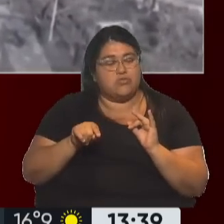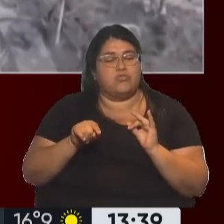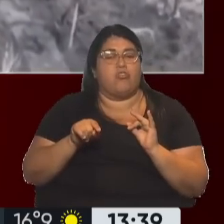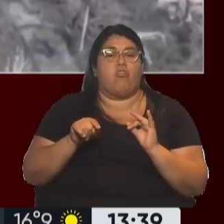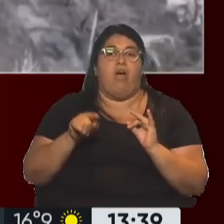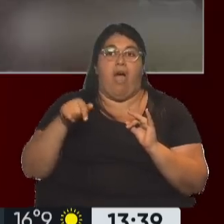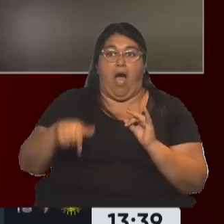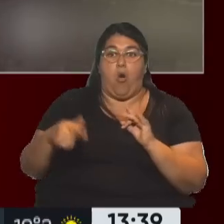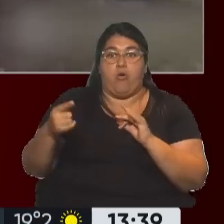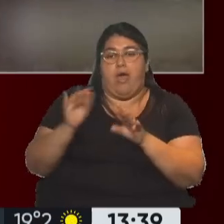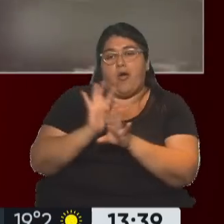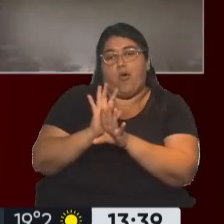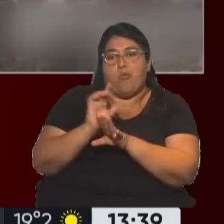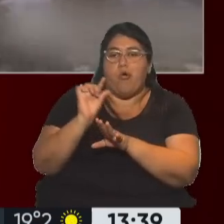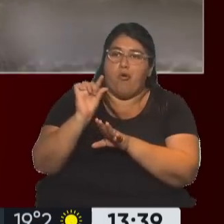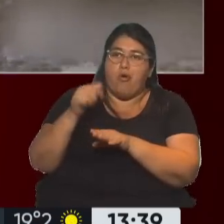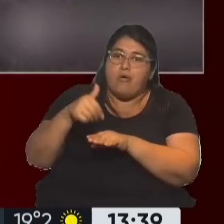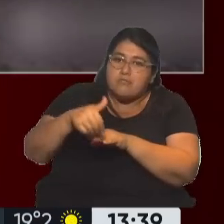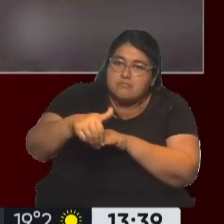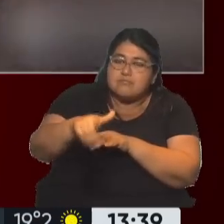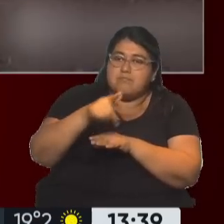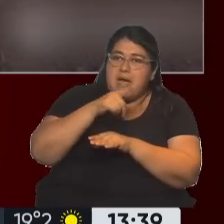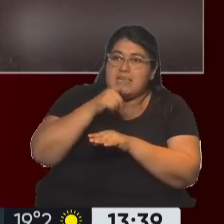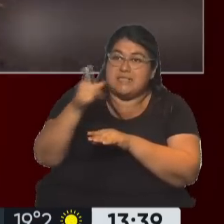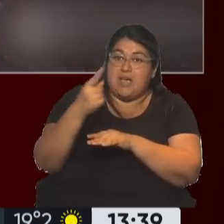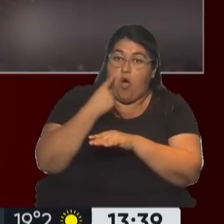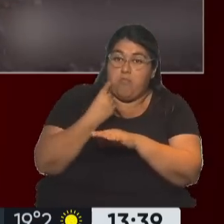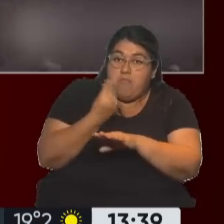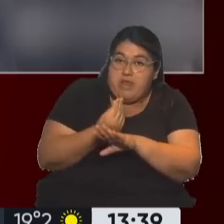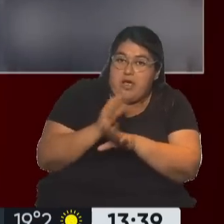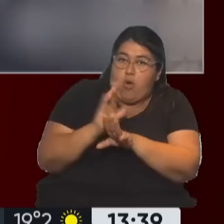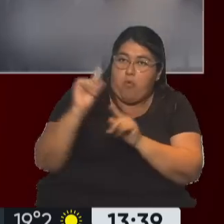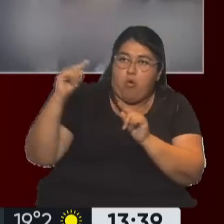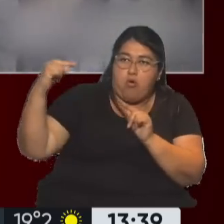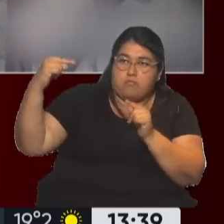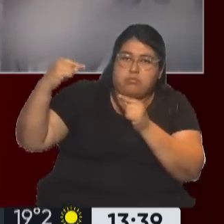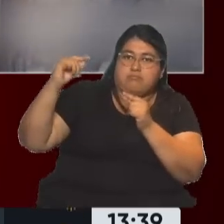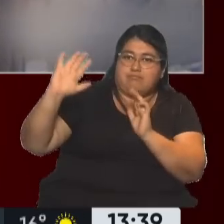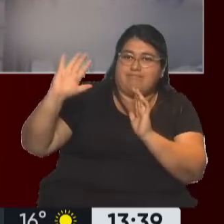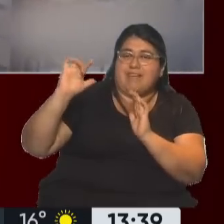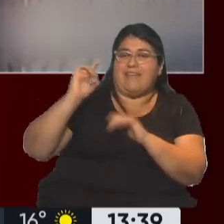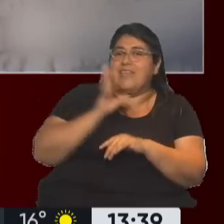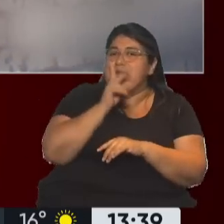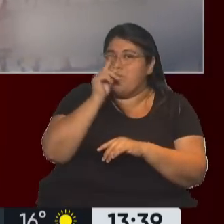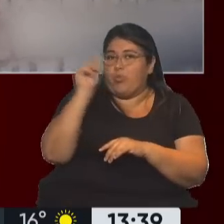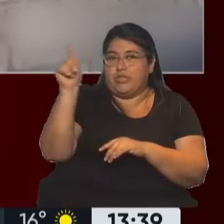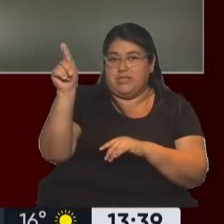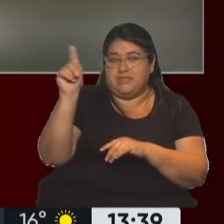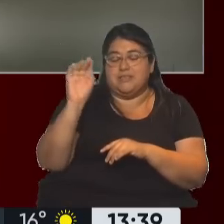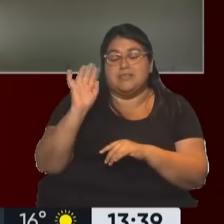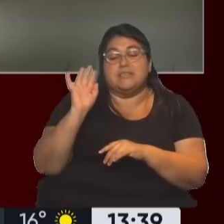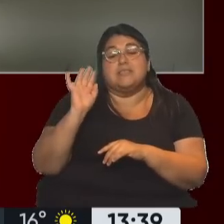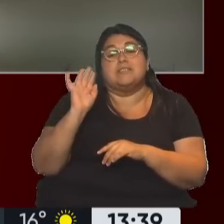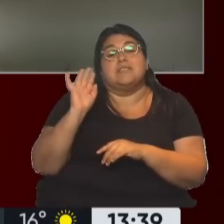rival político de Putin. Estas son cuestiones que... Es decir, con aspiraciones presidenciales. Con aspiraciones de rivalidad de poder, tenemos el acceso